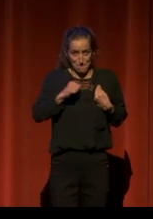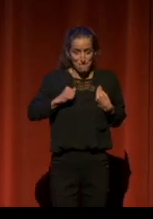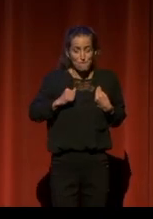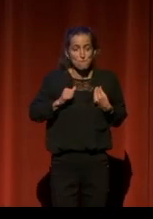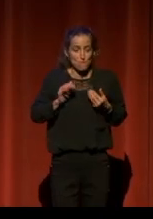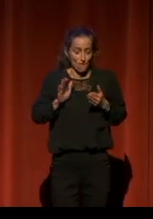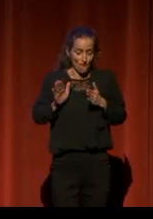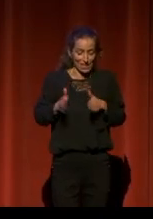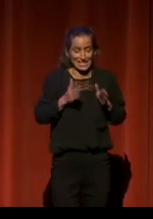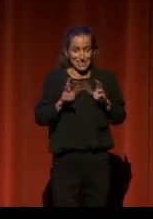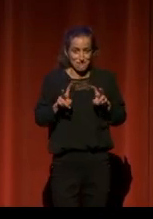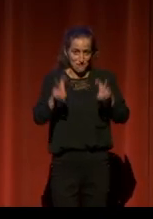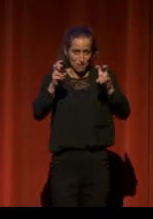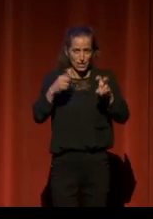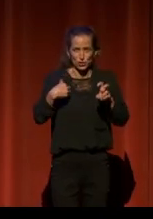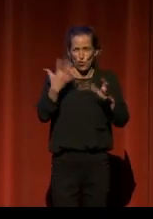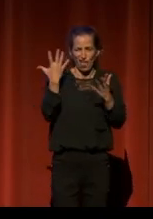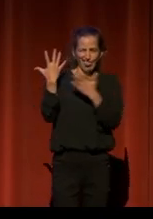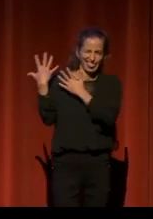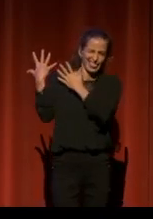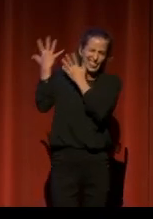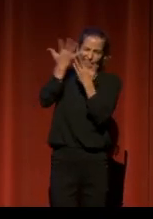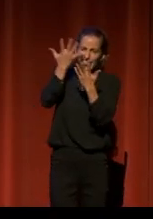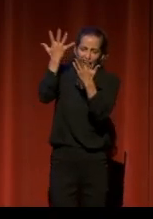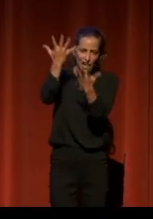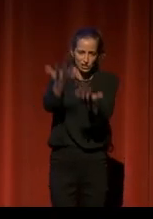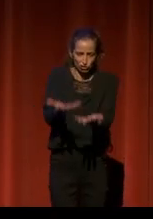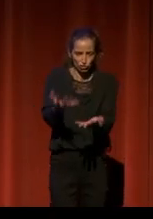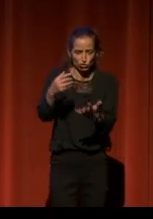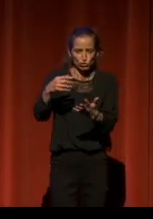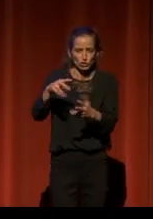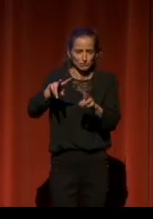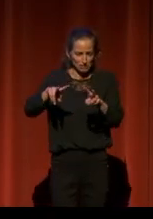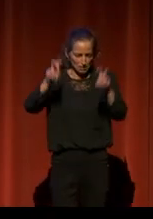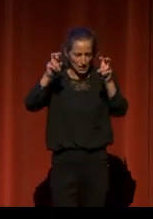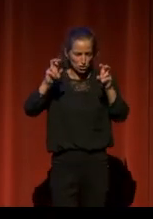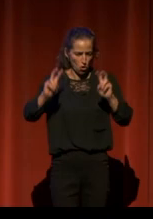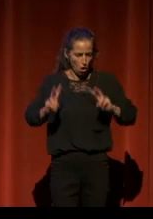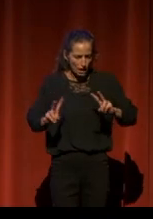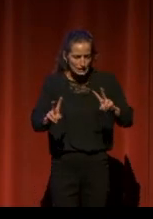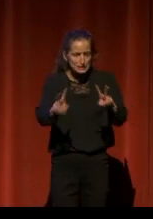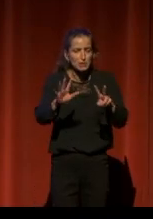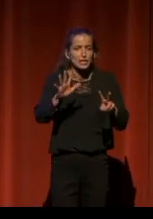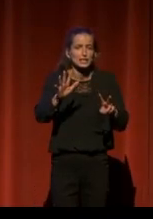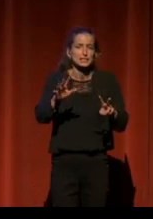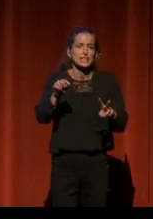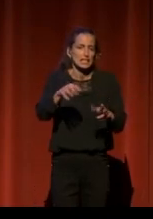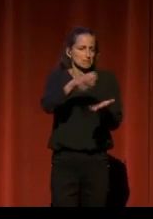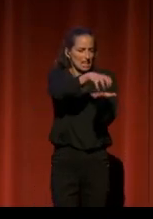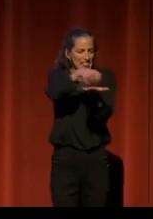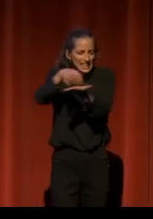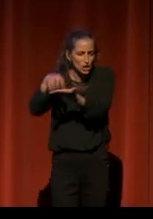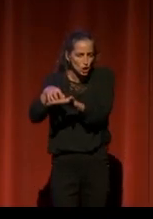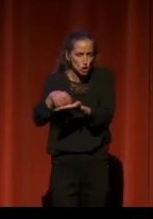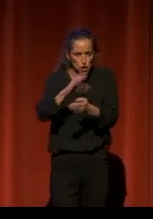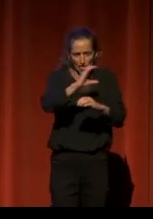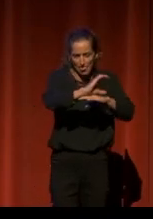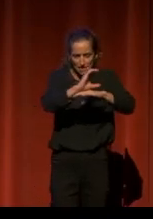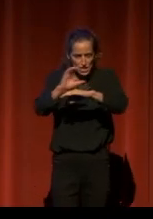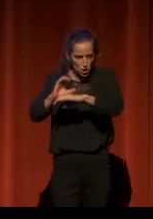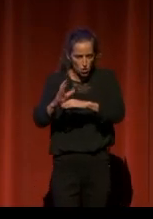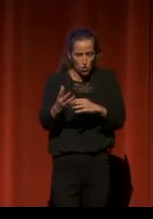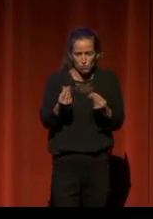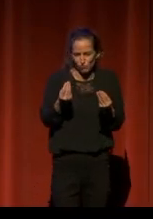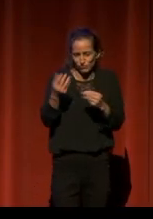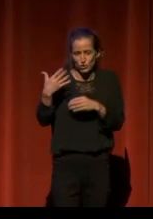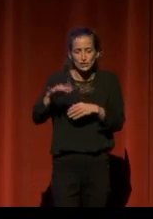de casi 10 años en Zaragoza activa y seis en en laboratorio antes estuve en la red de centros cívicos con lo cual más de 20